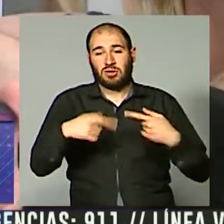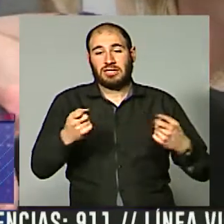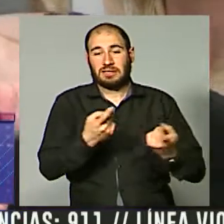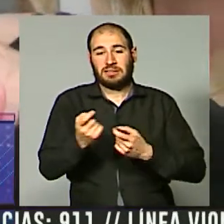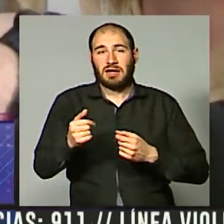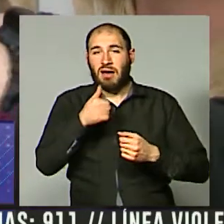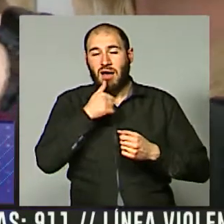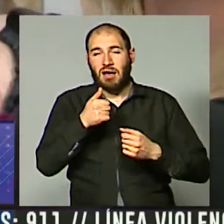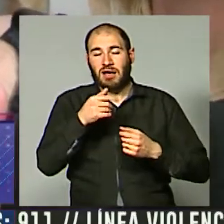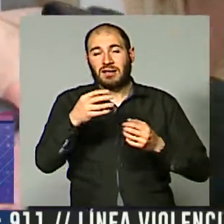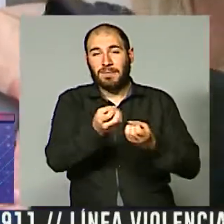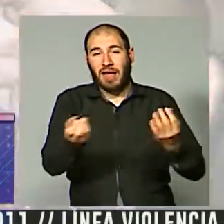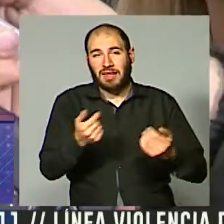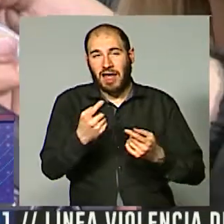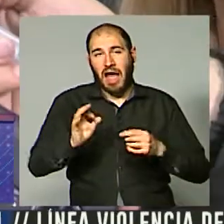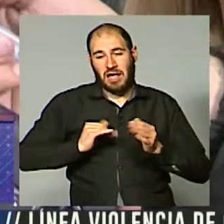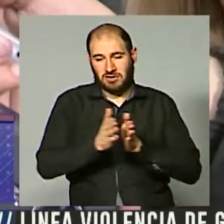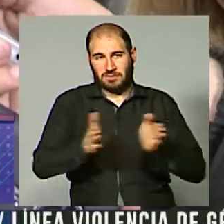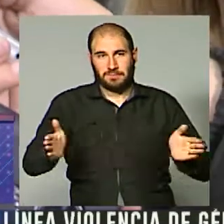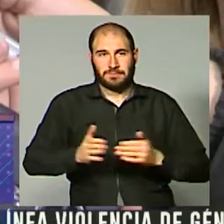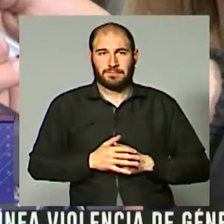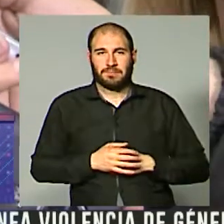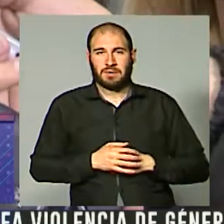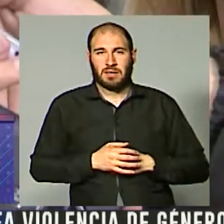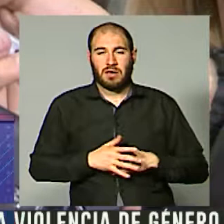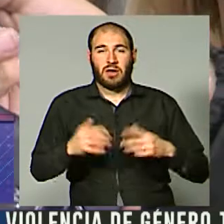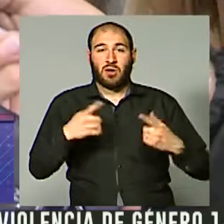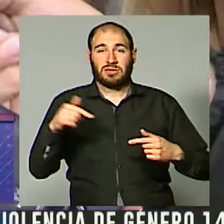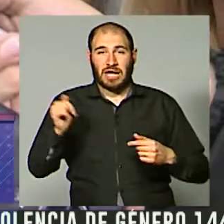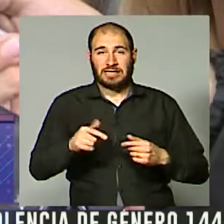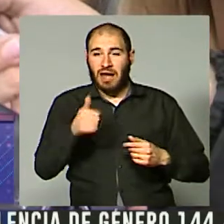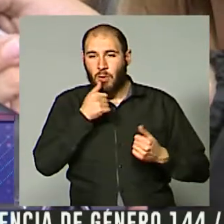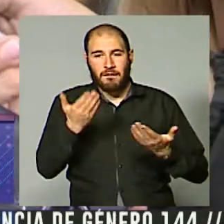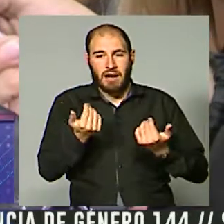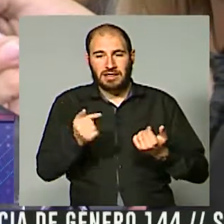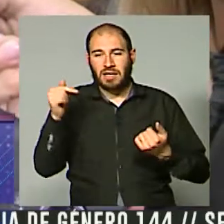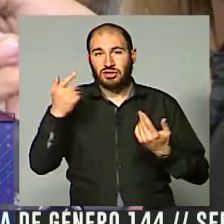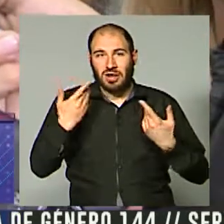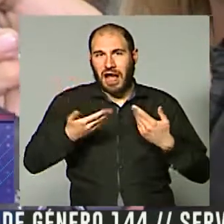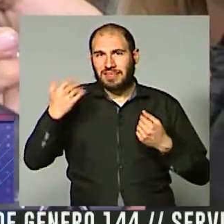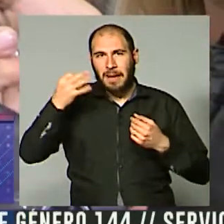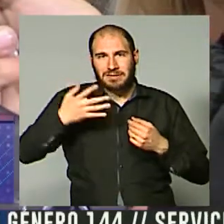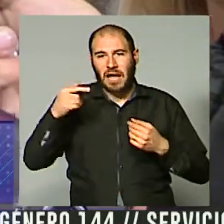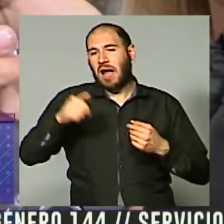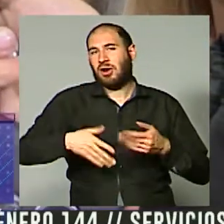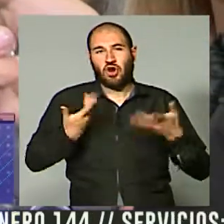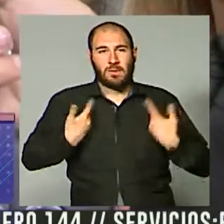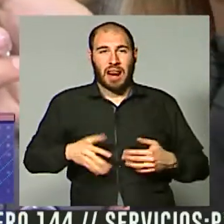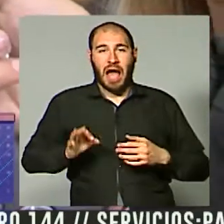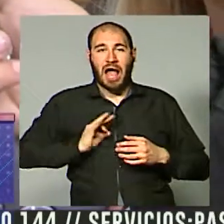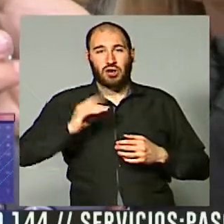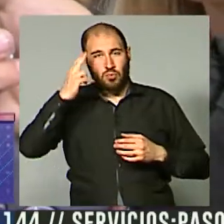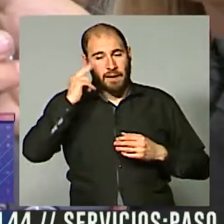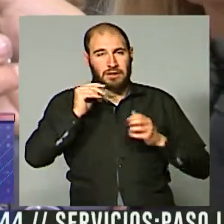los cultivos a lo largo del año. Esta situación de escasez, que era excepcional, se convirtió en algo tradicional. Ahí hace 9 años empezó